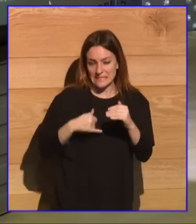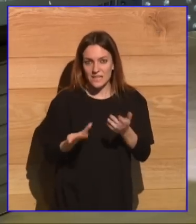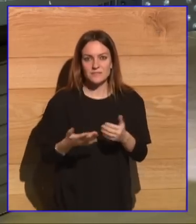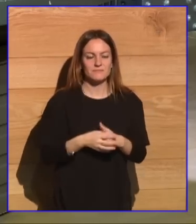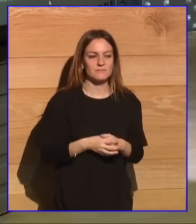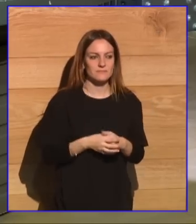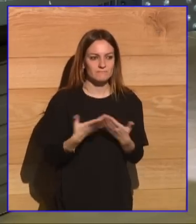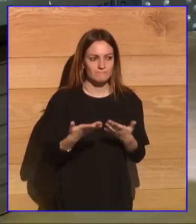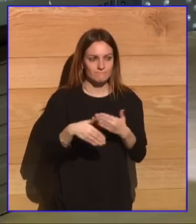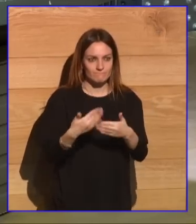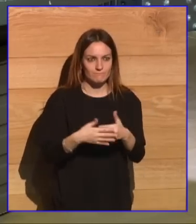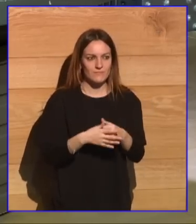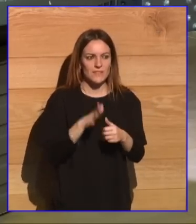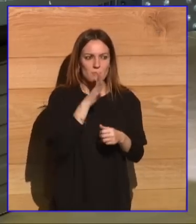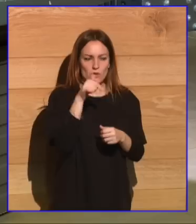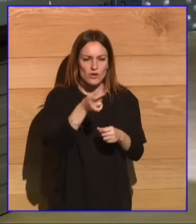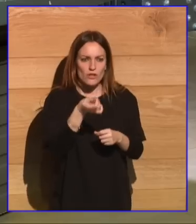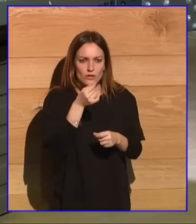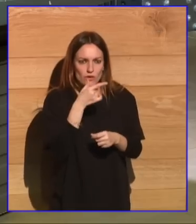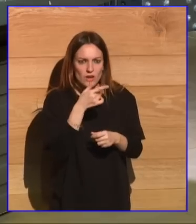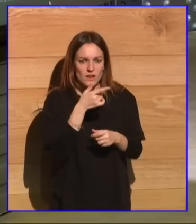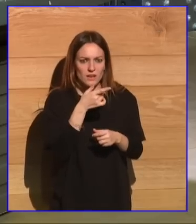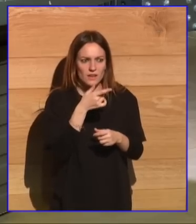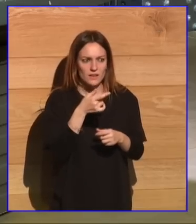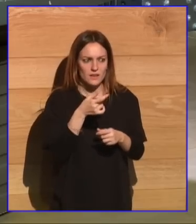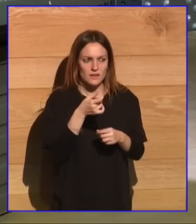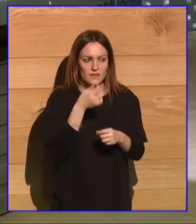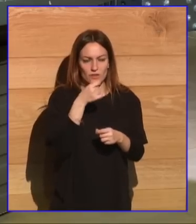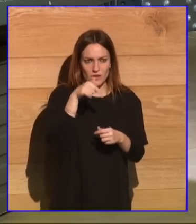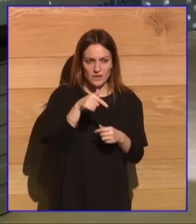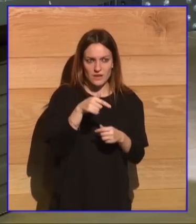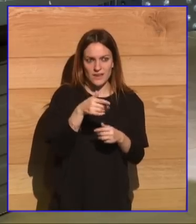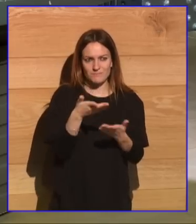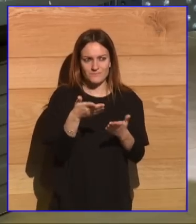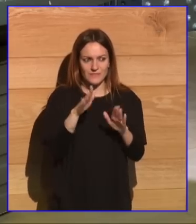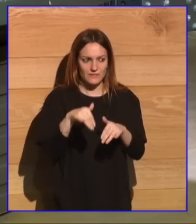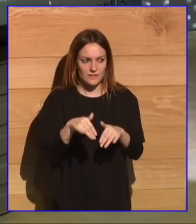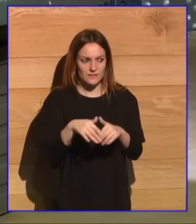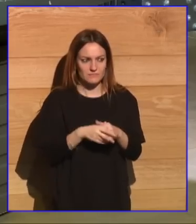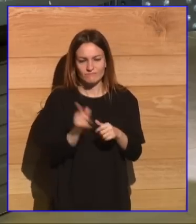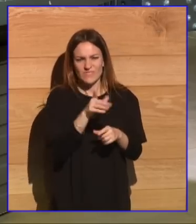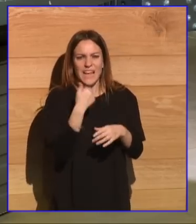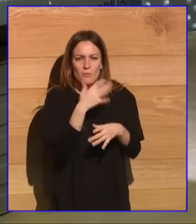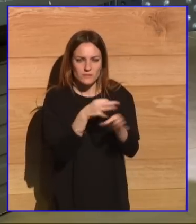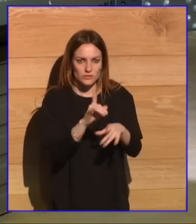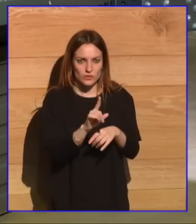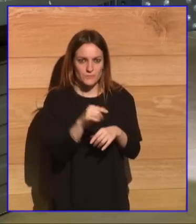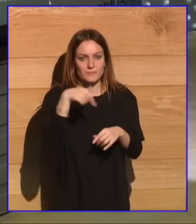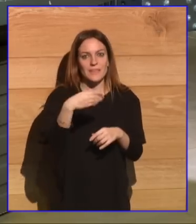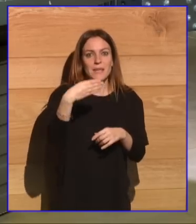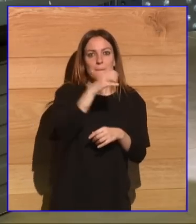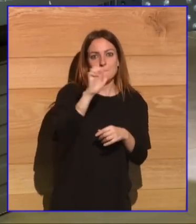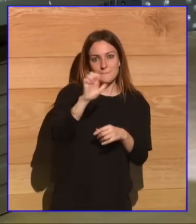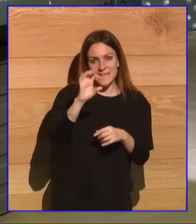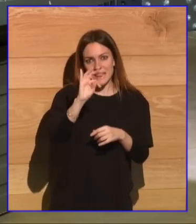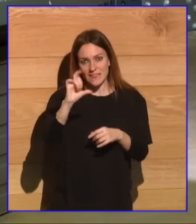Entonces... que entonces era porque era una droga que no era la... O sea, no la idónea, no la idónea. O sea, Pink Floyd no es idóneo. No. Los Beatles eran los porros. ¿Y